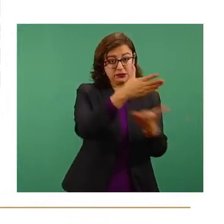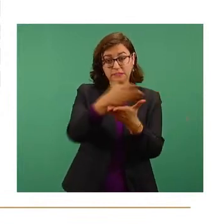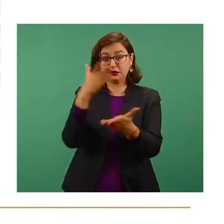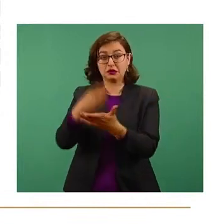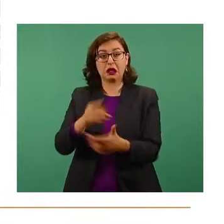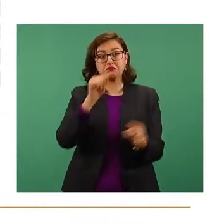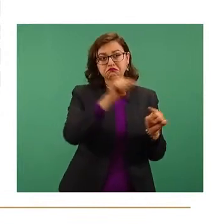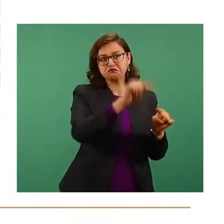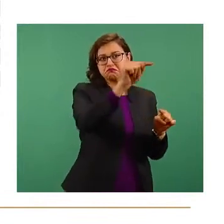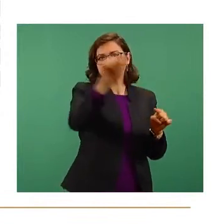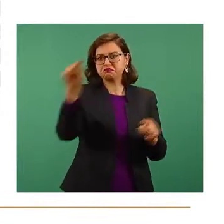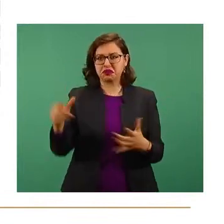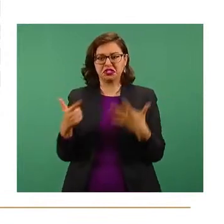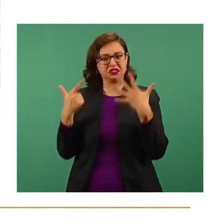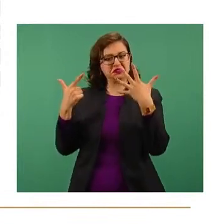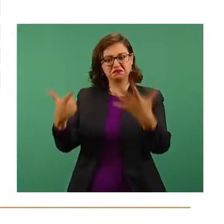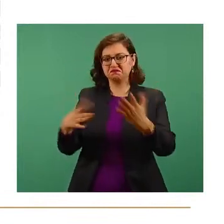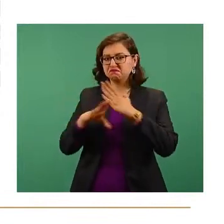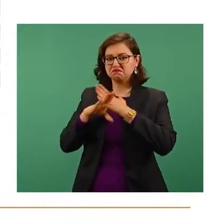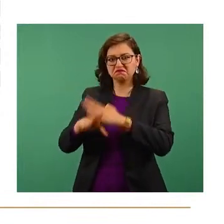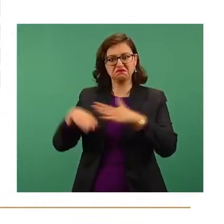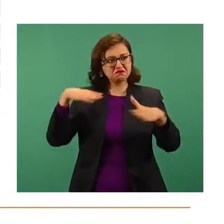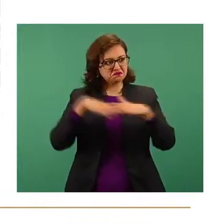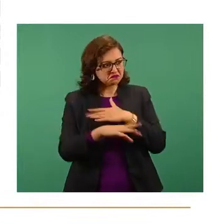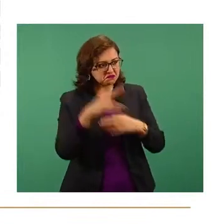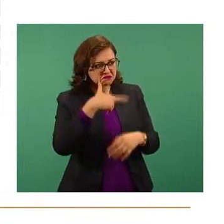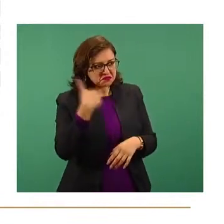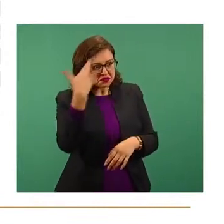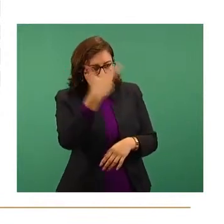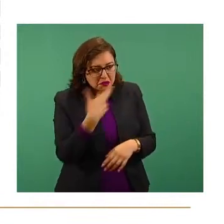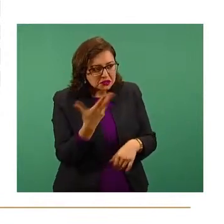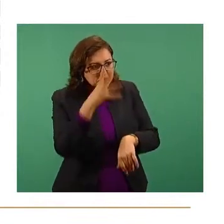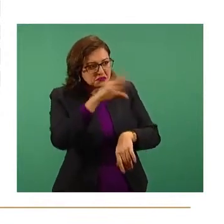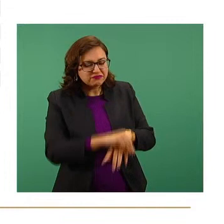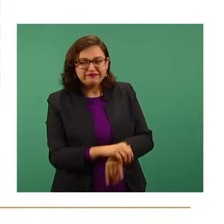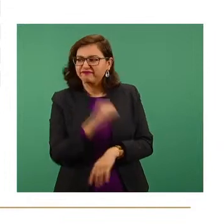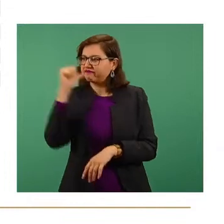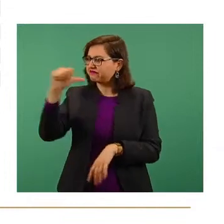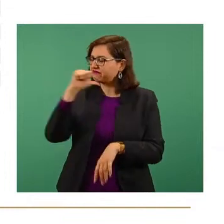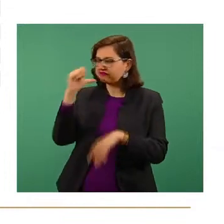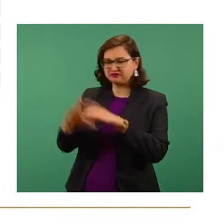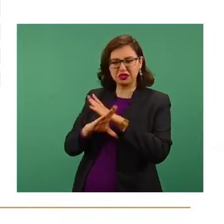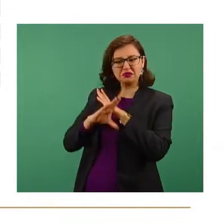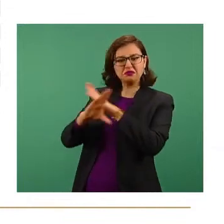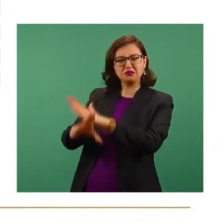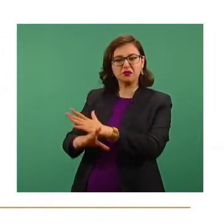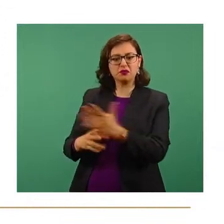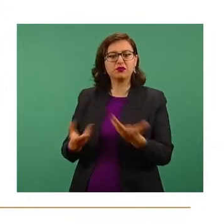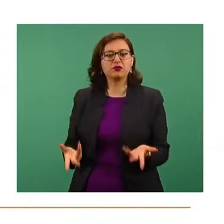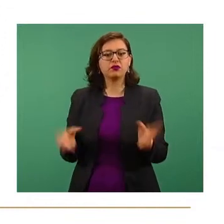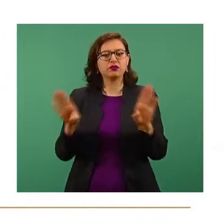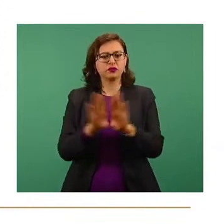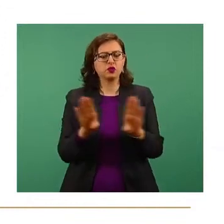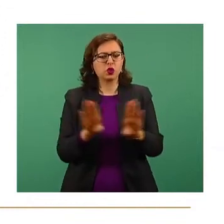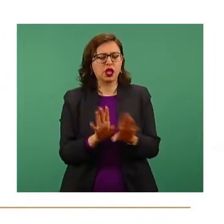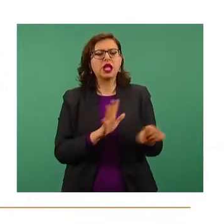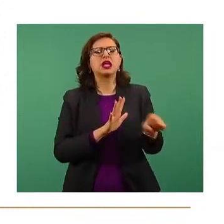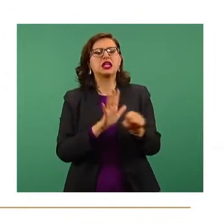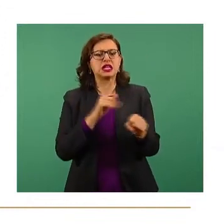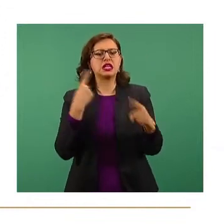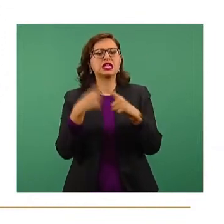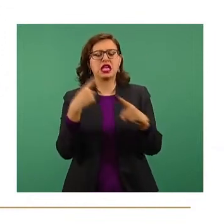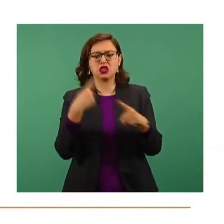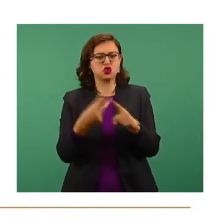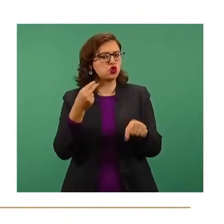dejaron verificar. No se dejó verificar María Soledad Cuenca Merlo en Aztlayanca,